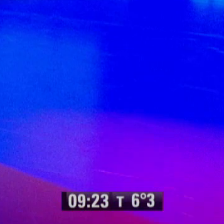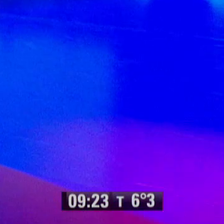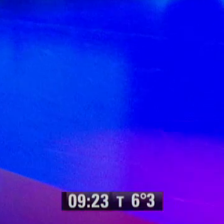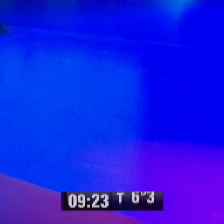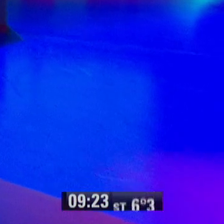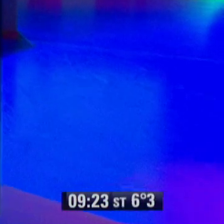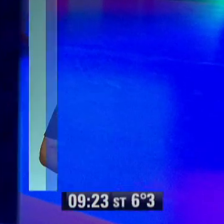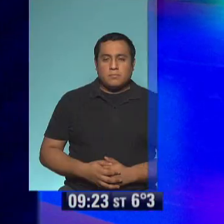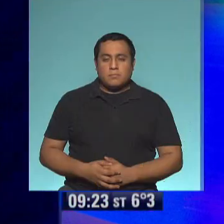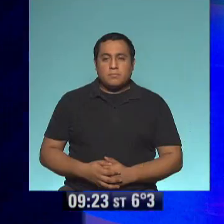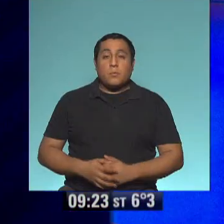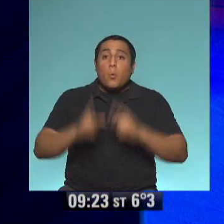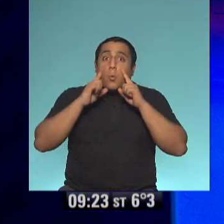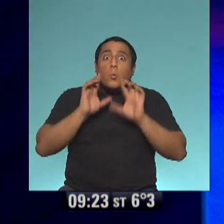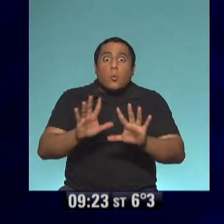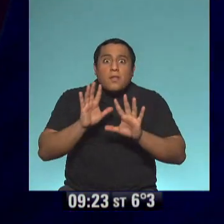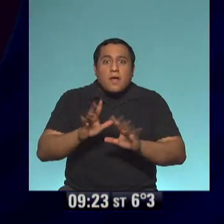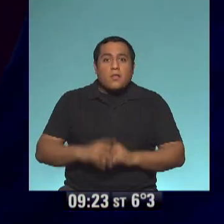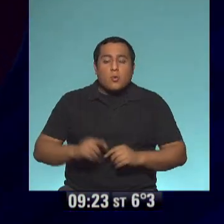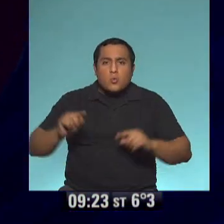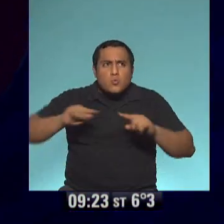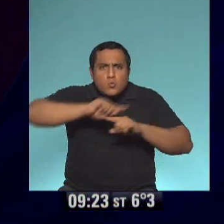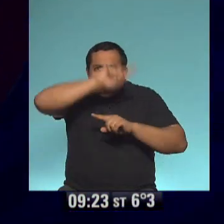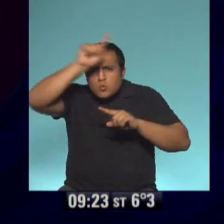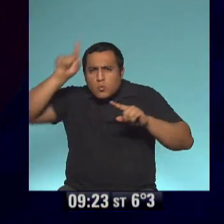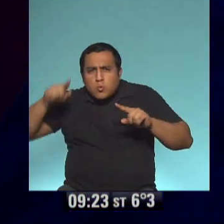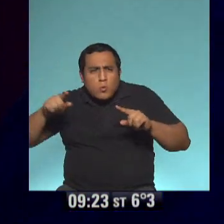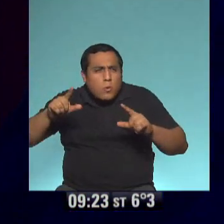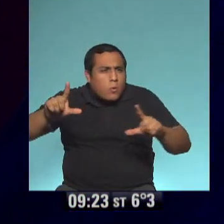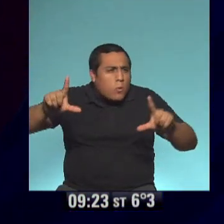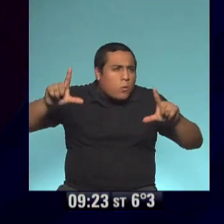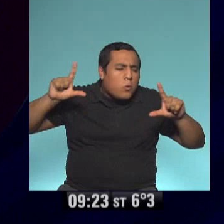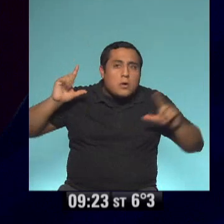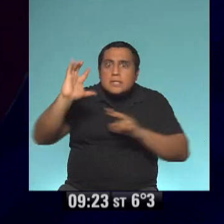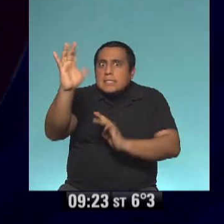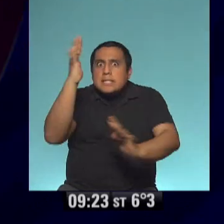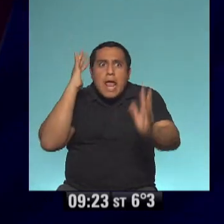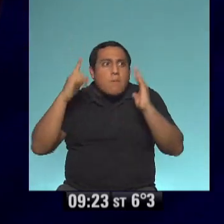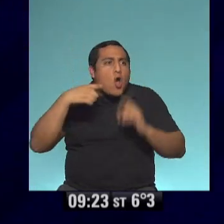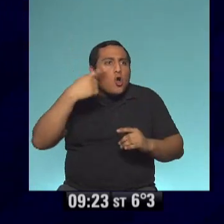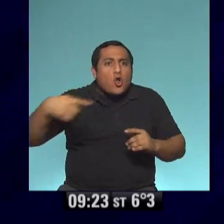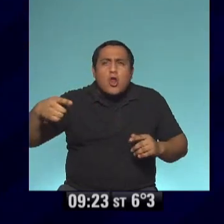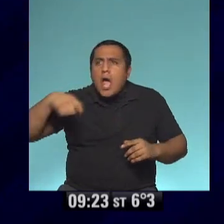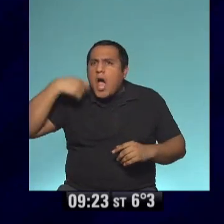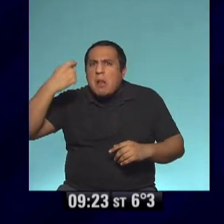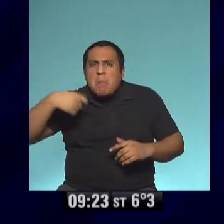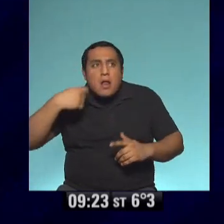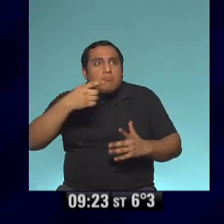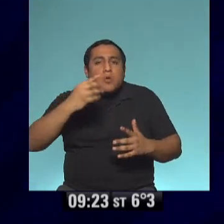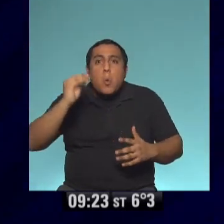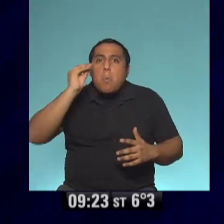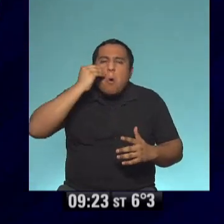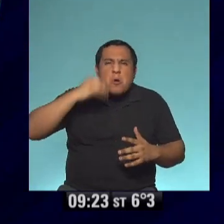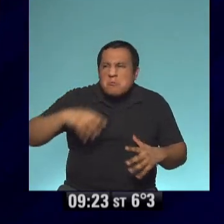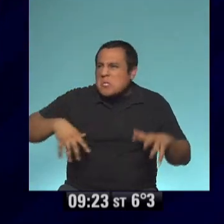Hay que tener mucho cuidado. Este túnel da una selva de colores llena de animales salvajes. Hay monos salvajes. Hay que